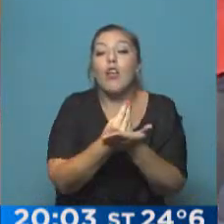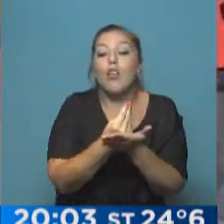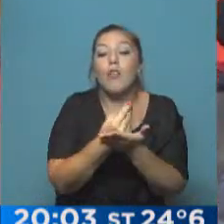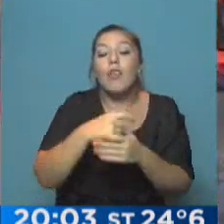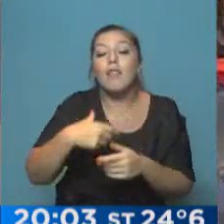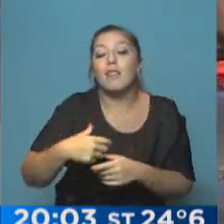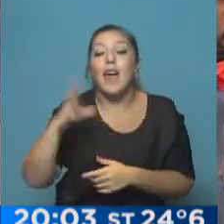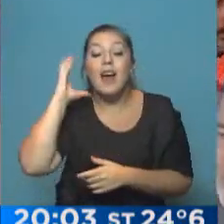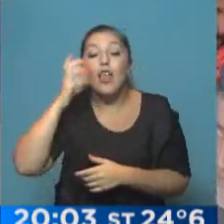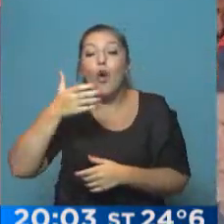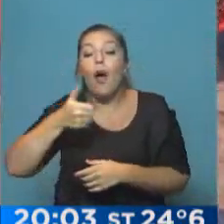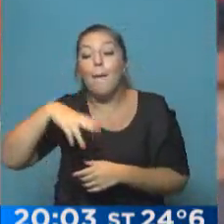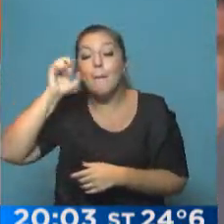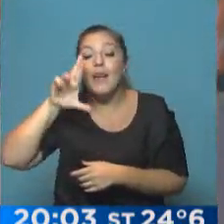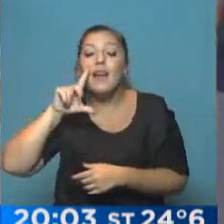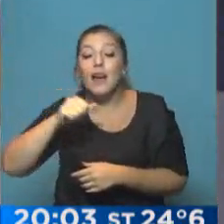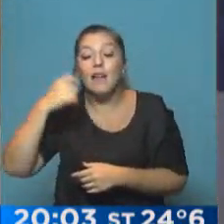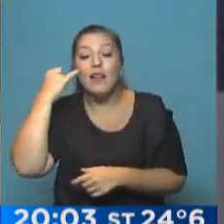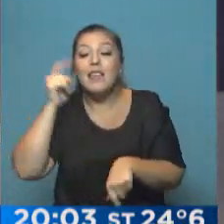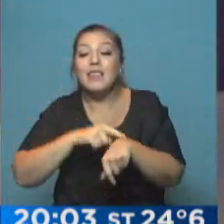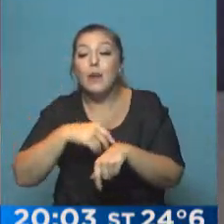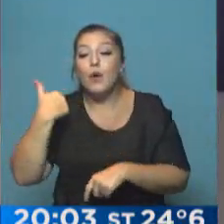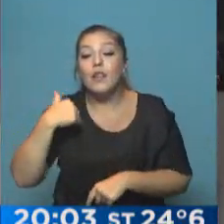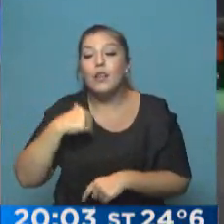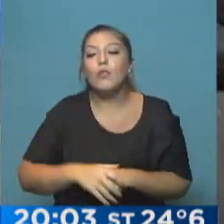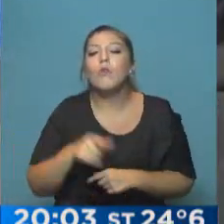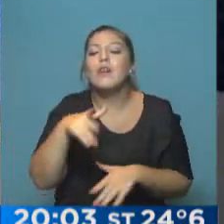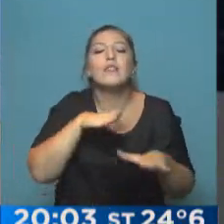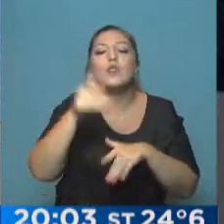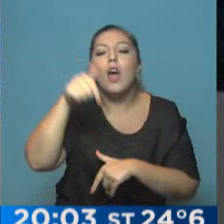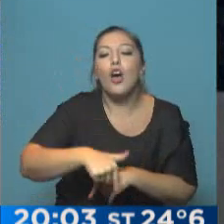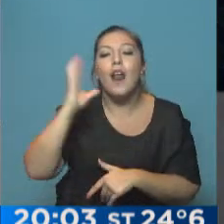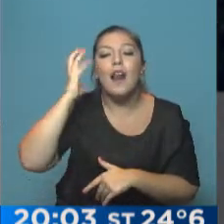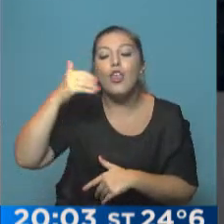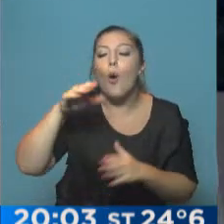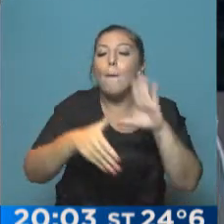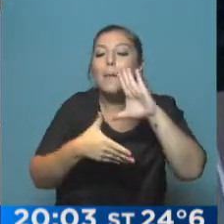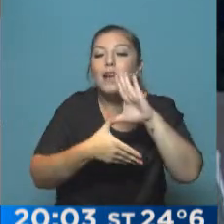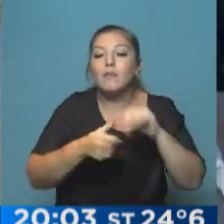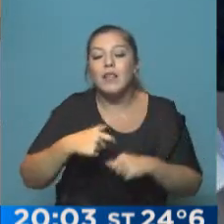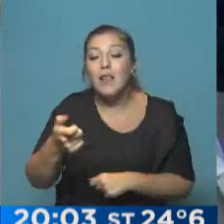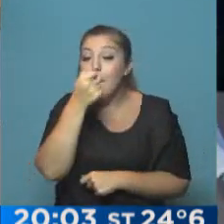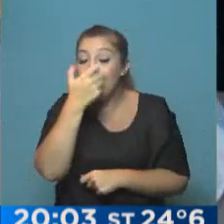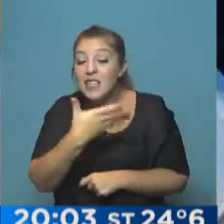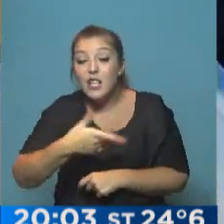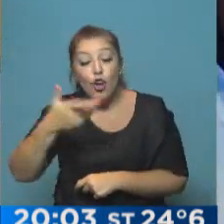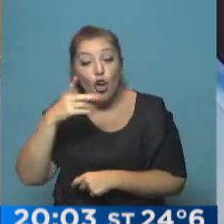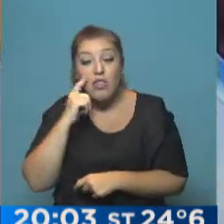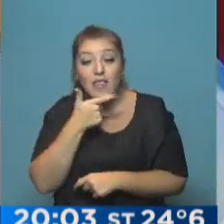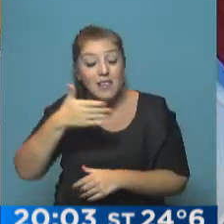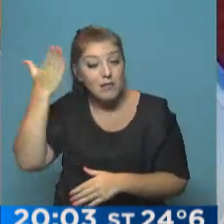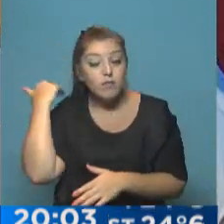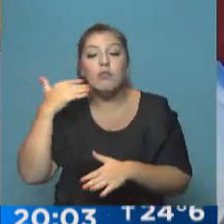América y también de Tiempo Argentino. Bueno, ¿cuál es el cuadro de situación que tienen hoy ustedes en Radio América? En Radio América hace 25 días que estamos de paro, es un